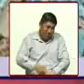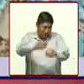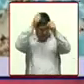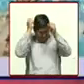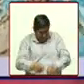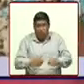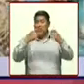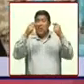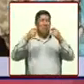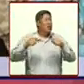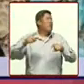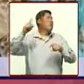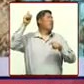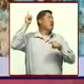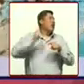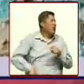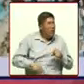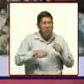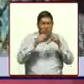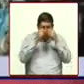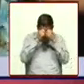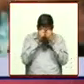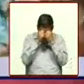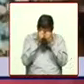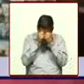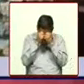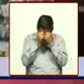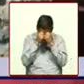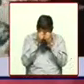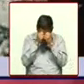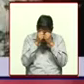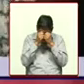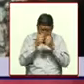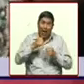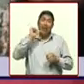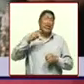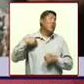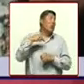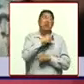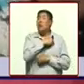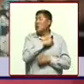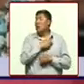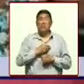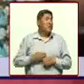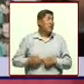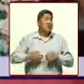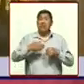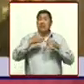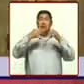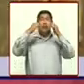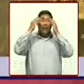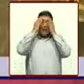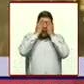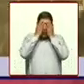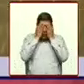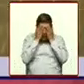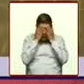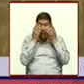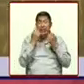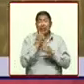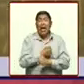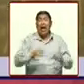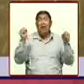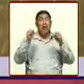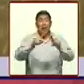Querer salvarlo, pero no se pudo salvar. Anoche nosotros estábamos allá para salvar